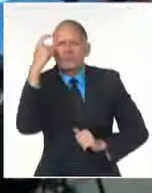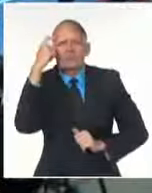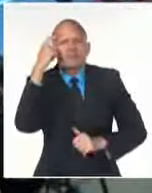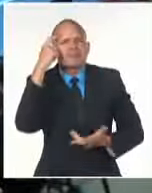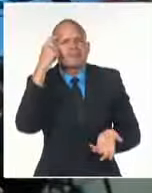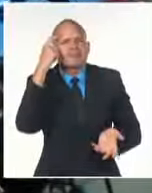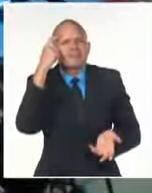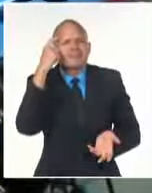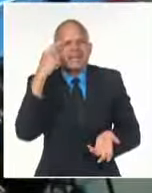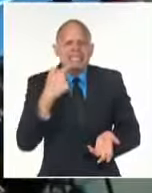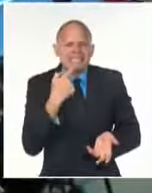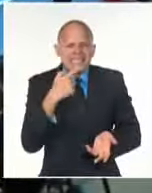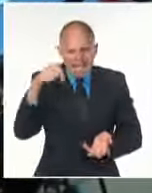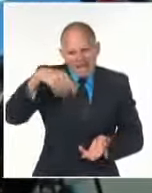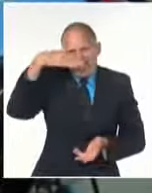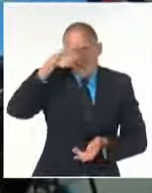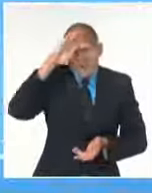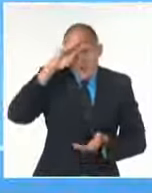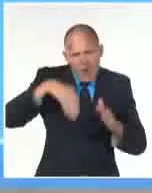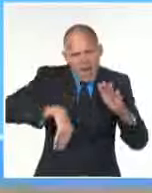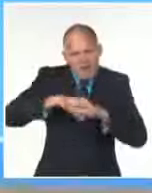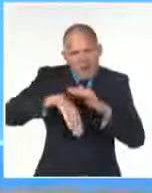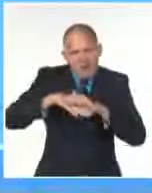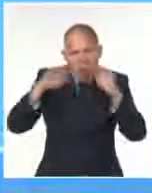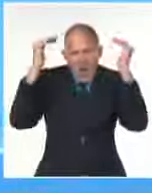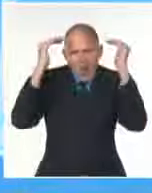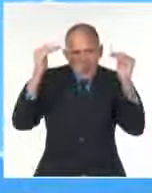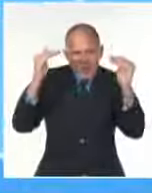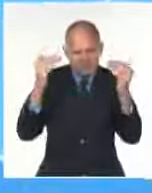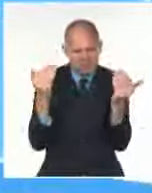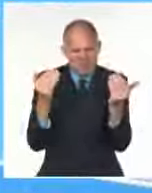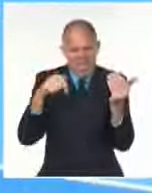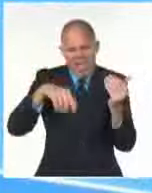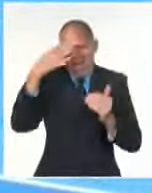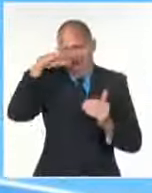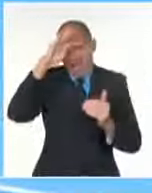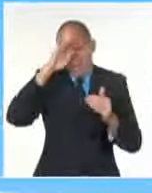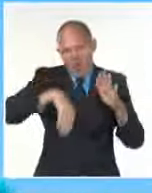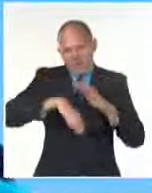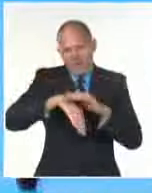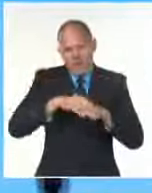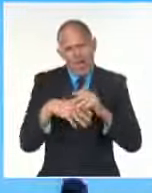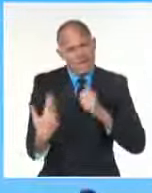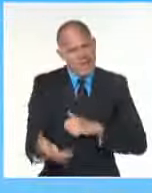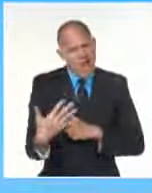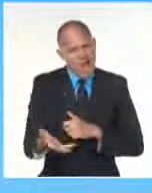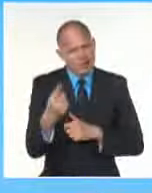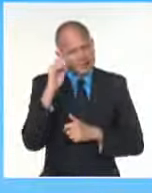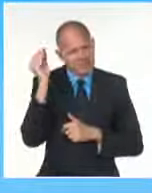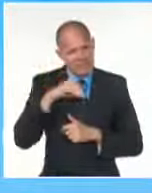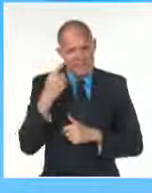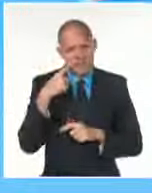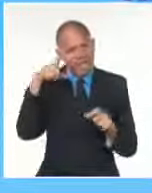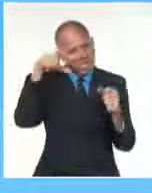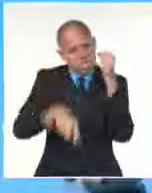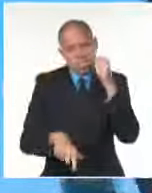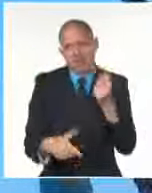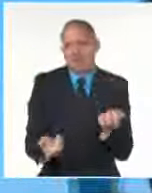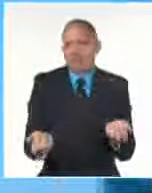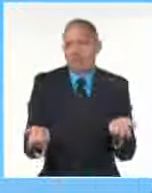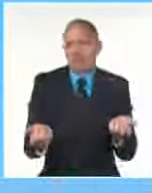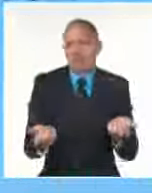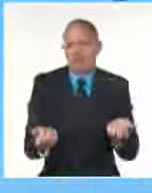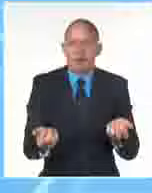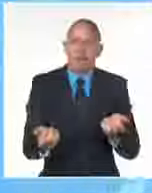hablar de tradición cuando sabemos que en el fútbol no estamos ni cerca de los 100 primeros países del mundo?